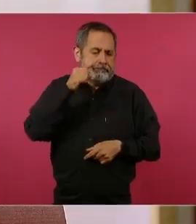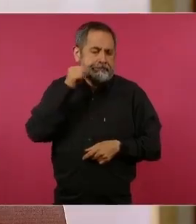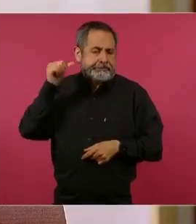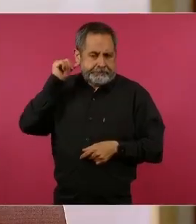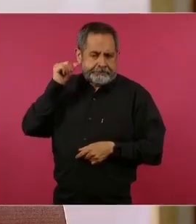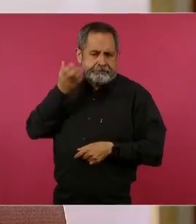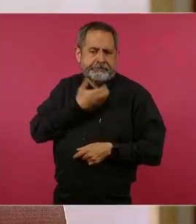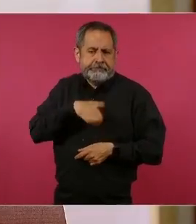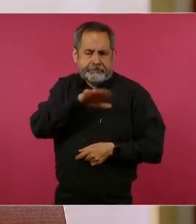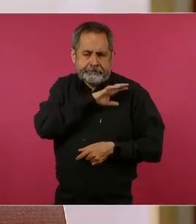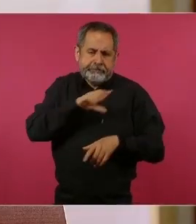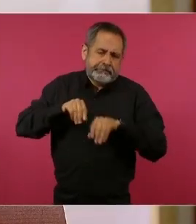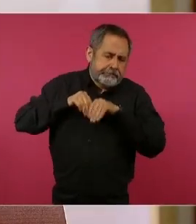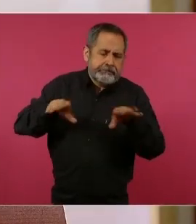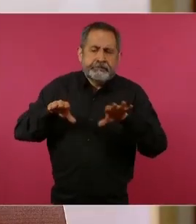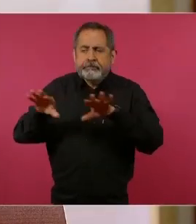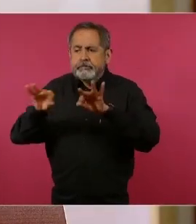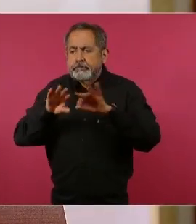para